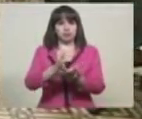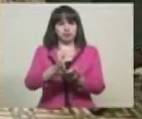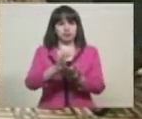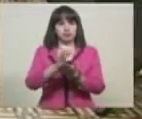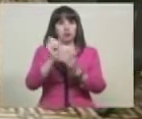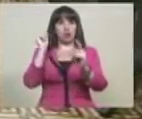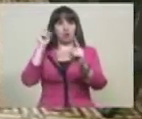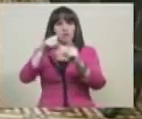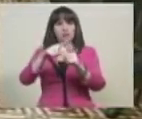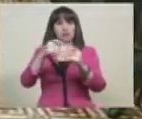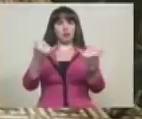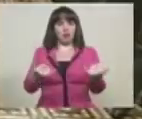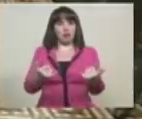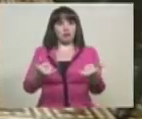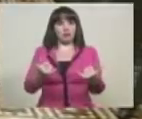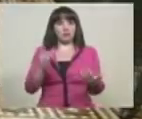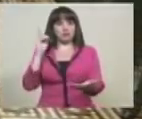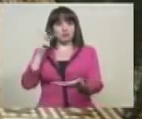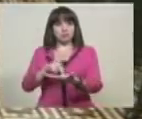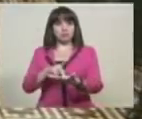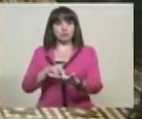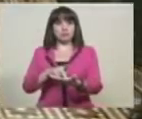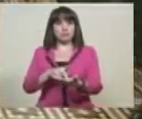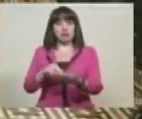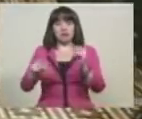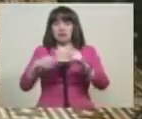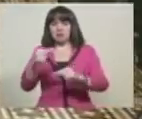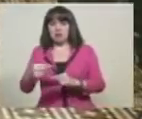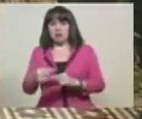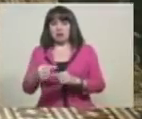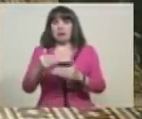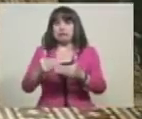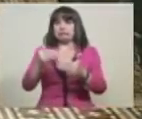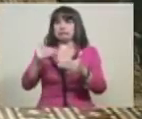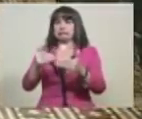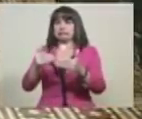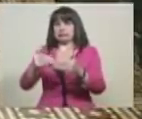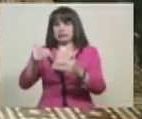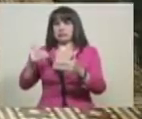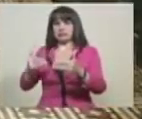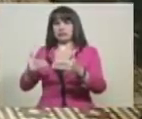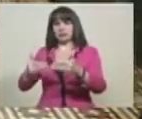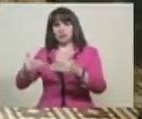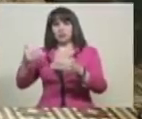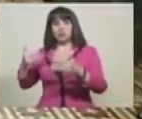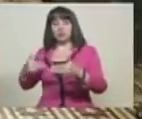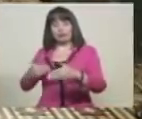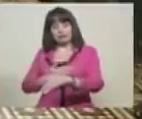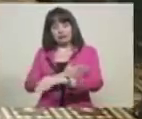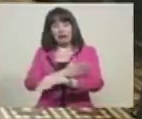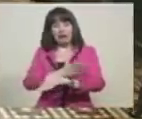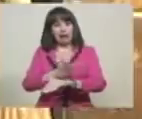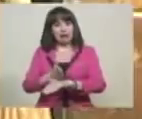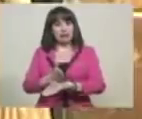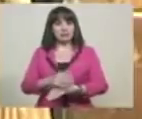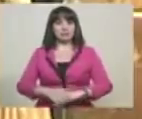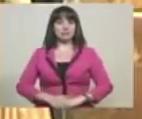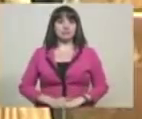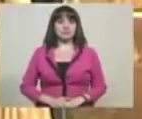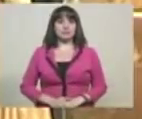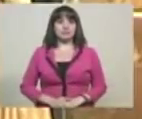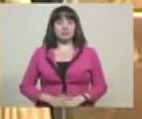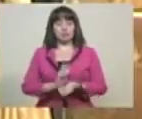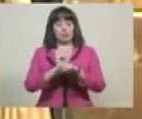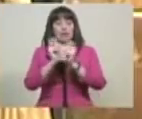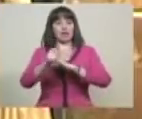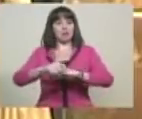esa puerta, y llegaste hasta aquí, y de repente empiezas como a echar para atrás y a retardarte. Es una